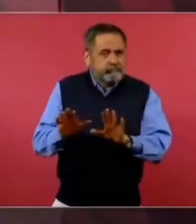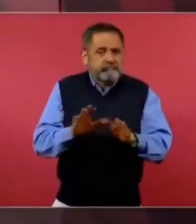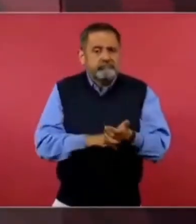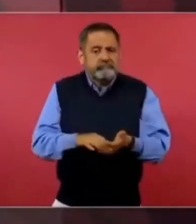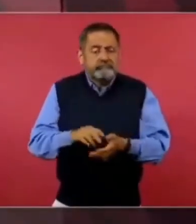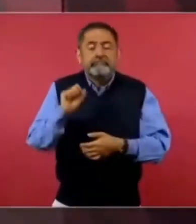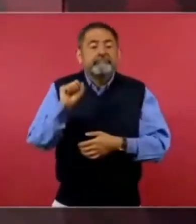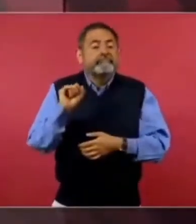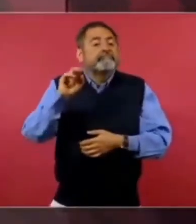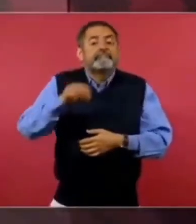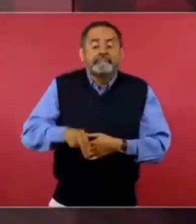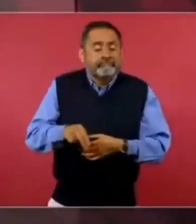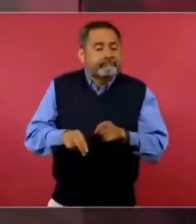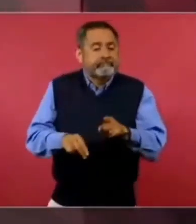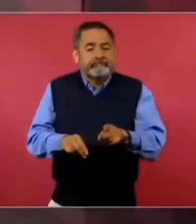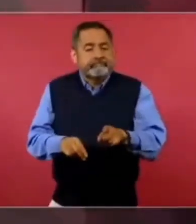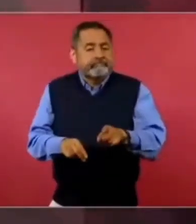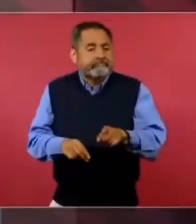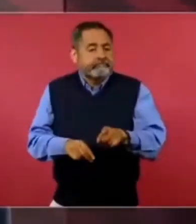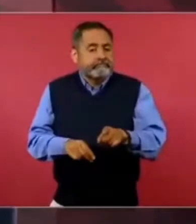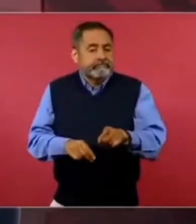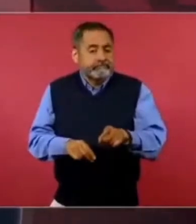sin